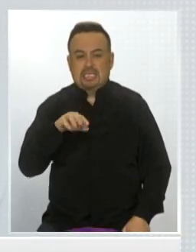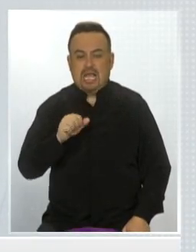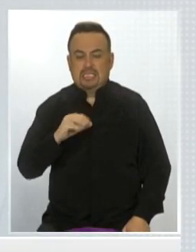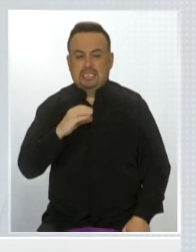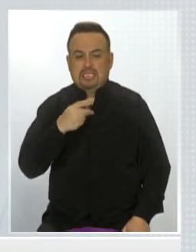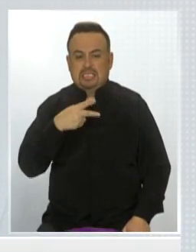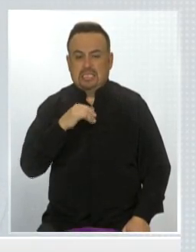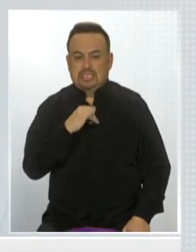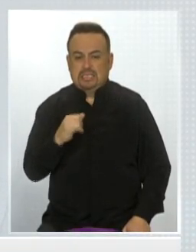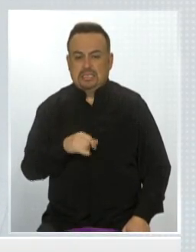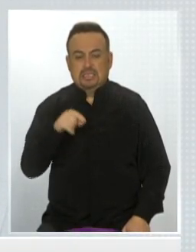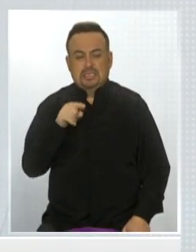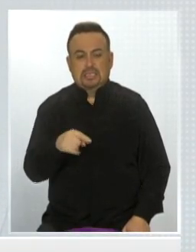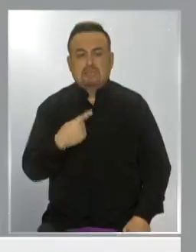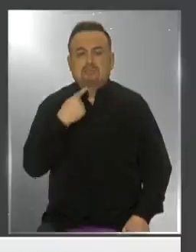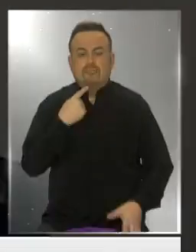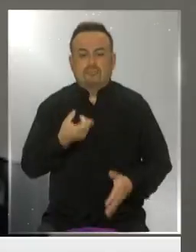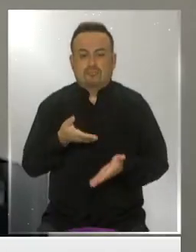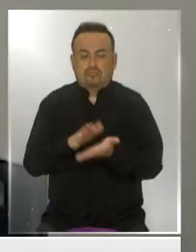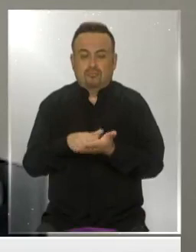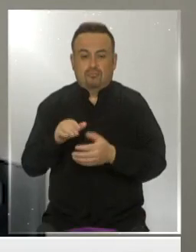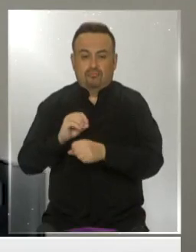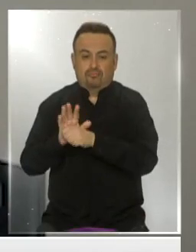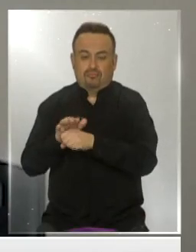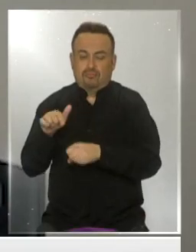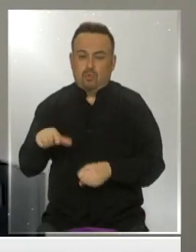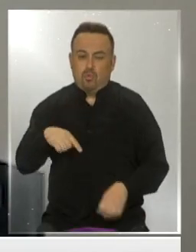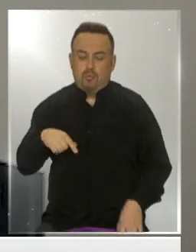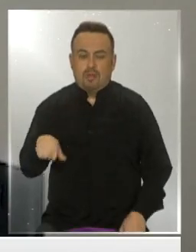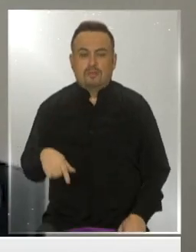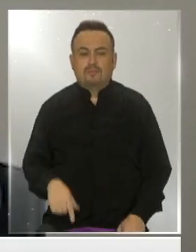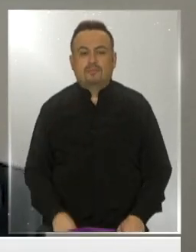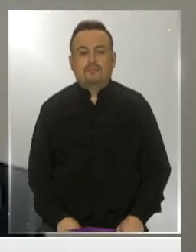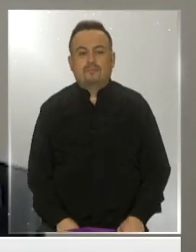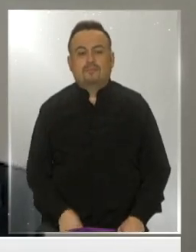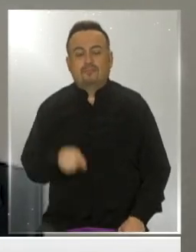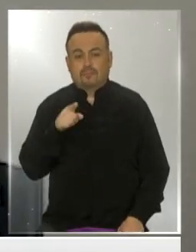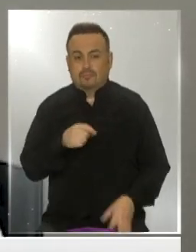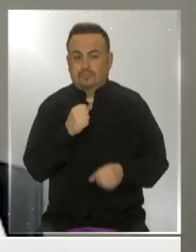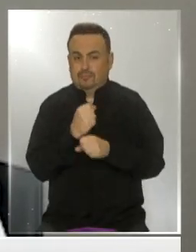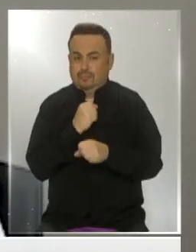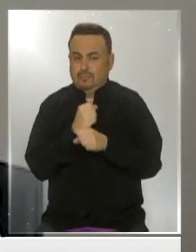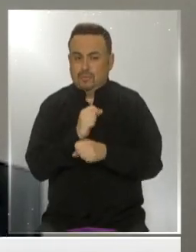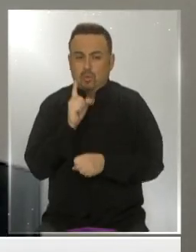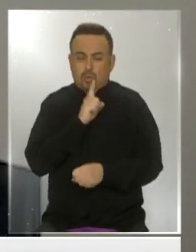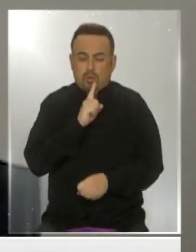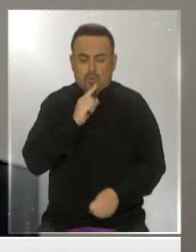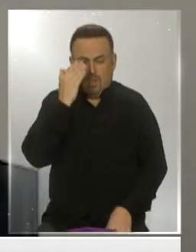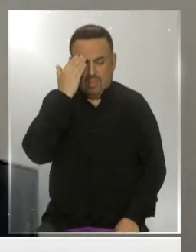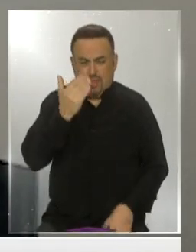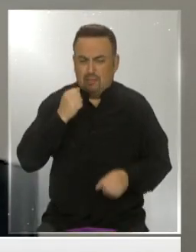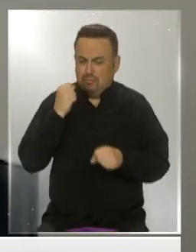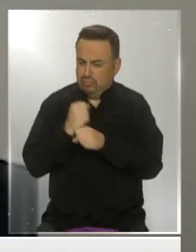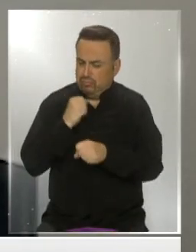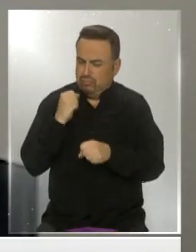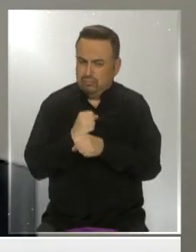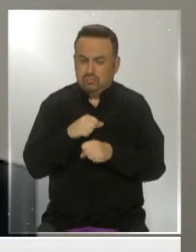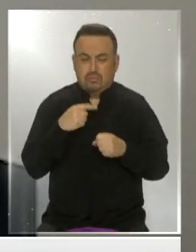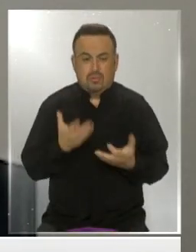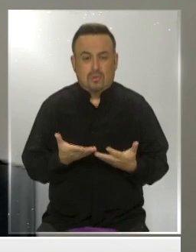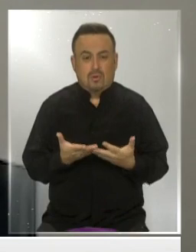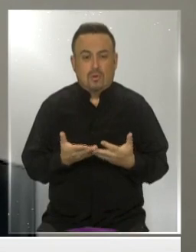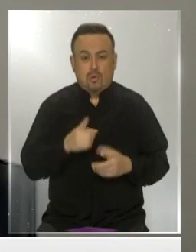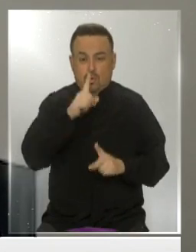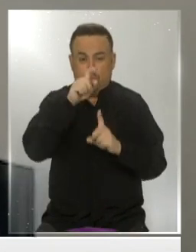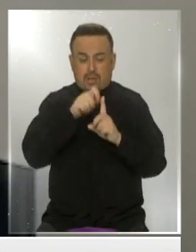falleció víctima de la enfermedad por coronavirus. Él trabajó hasta el último día y estuvo